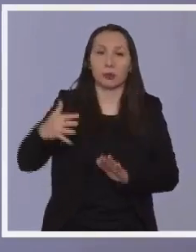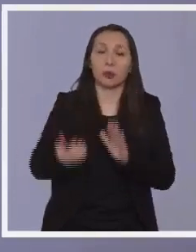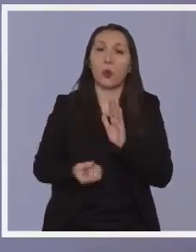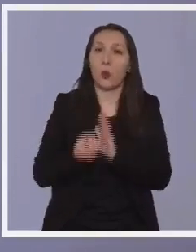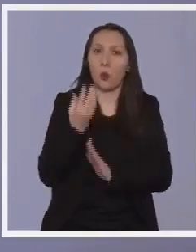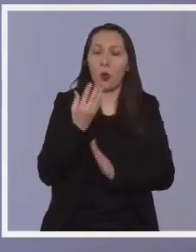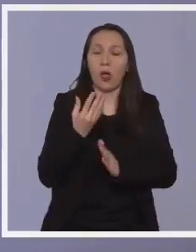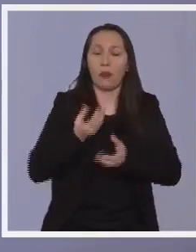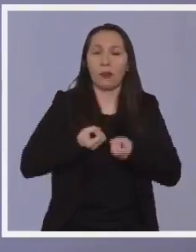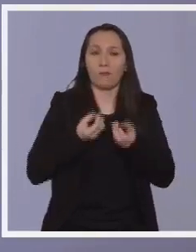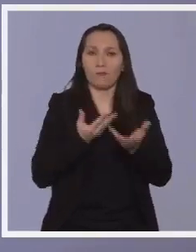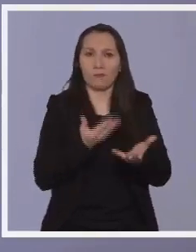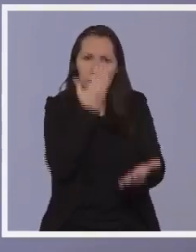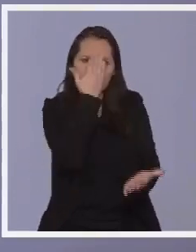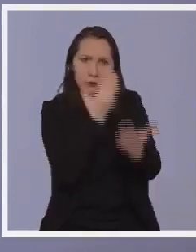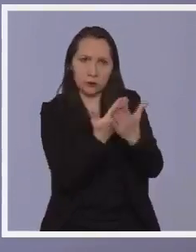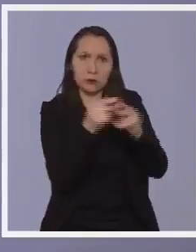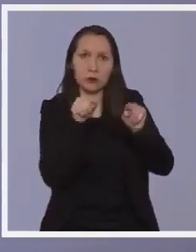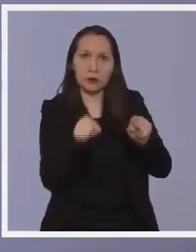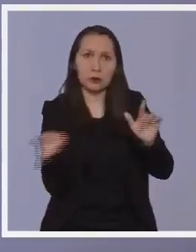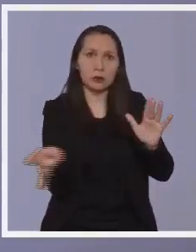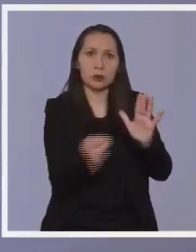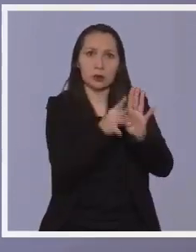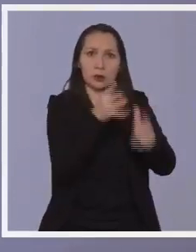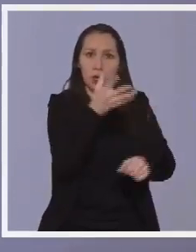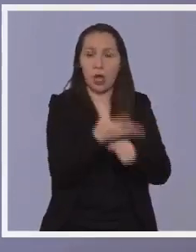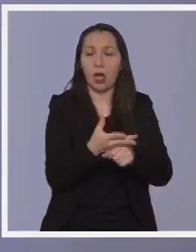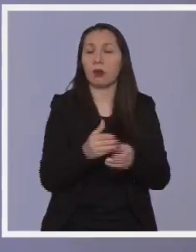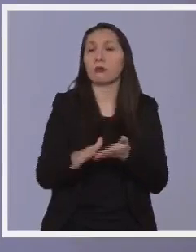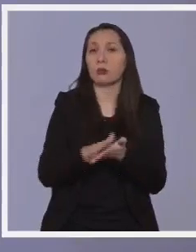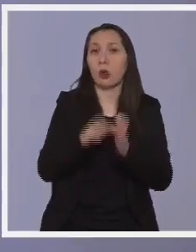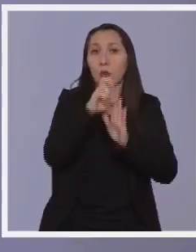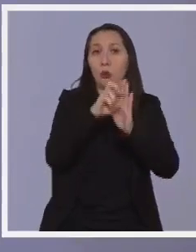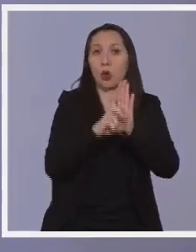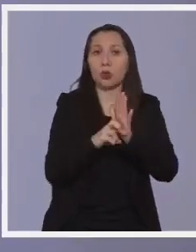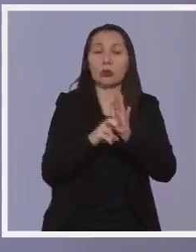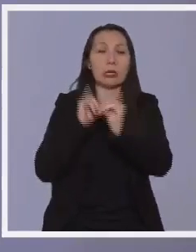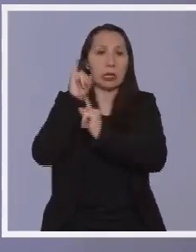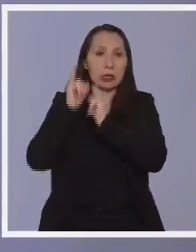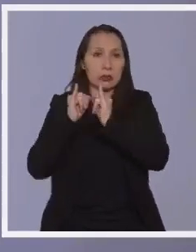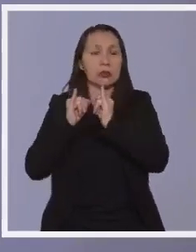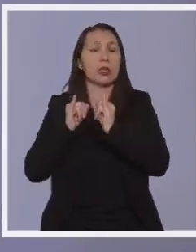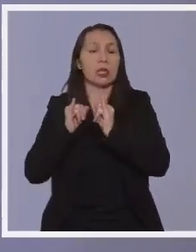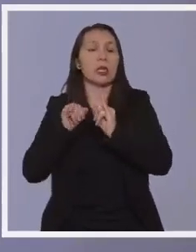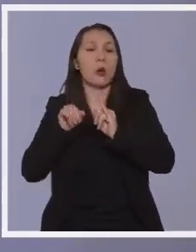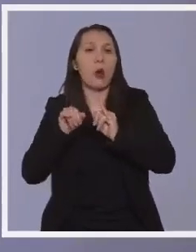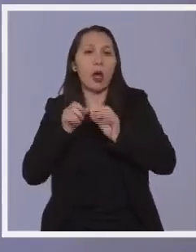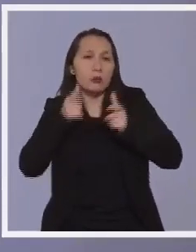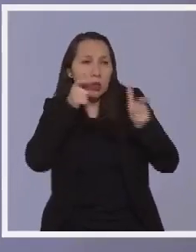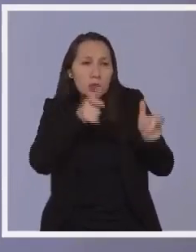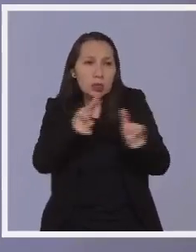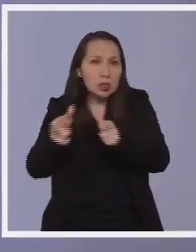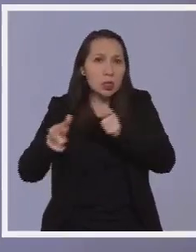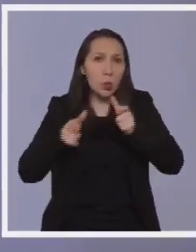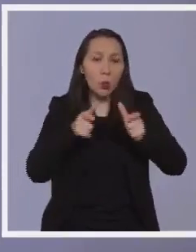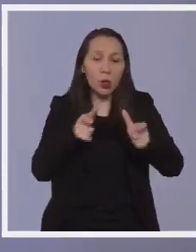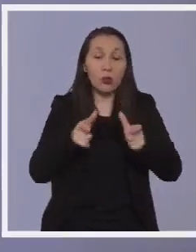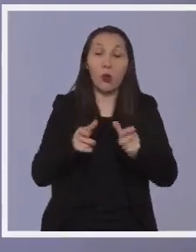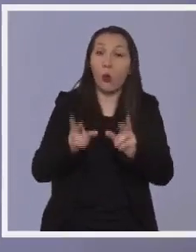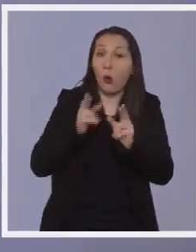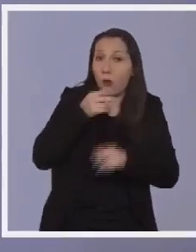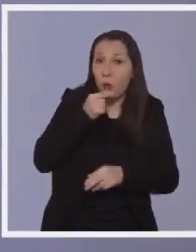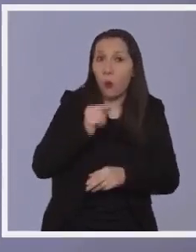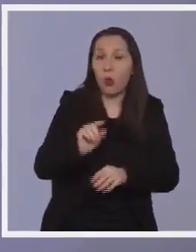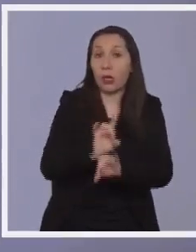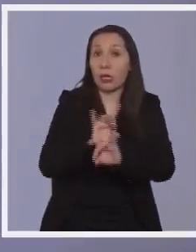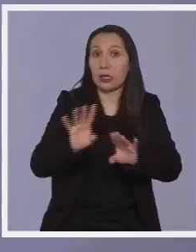nuevas expresiones en que estos delitos se producen, como es el proyecto de ciberseguridad, que está avanzando muy rápidamente. Esperamos